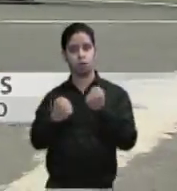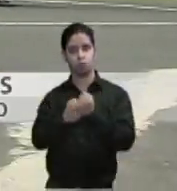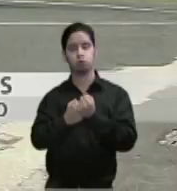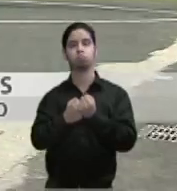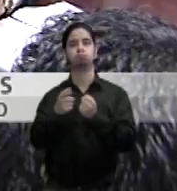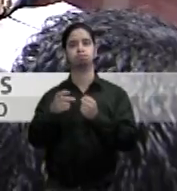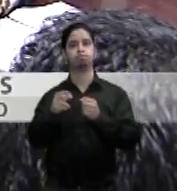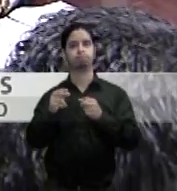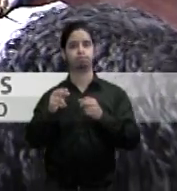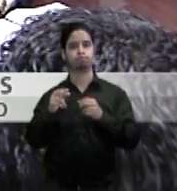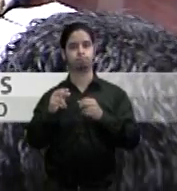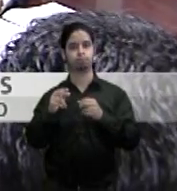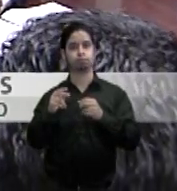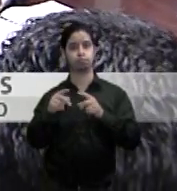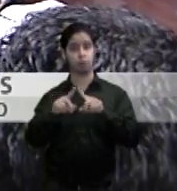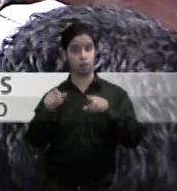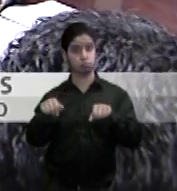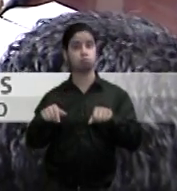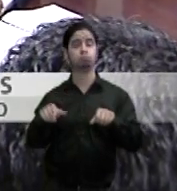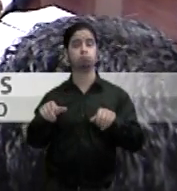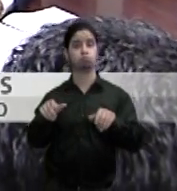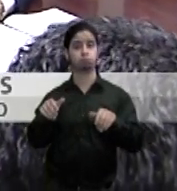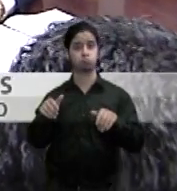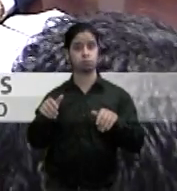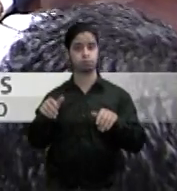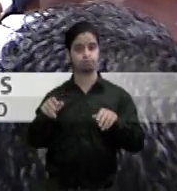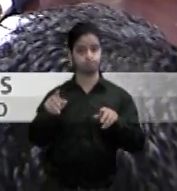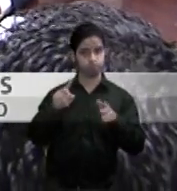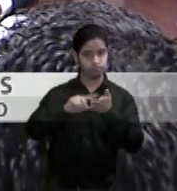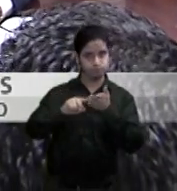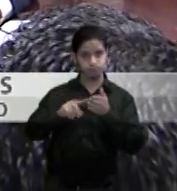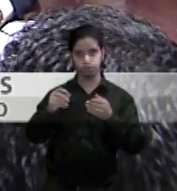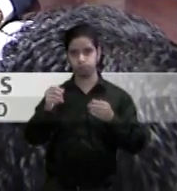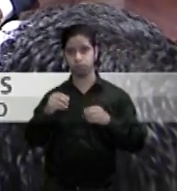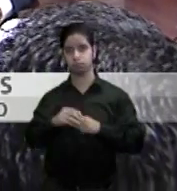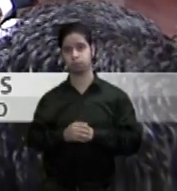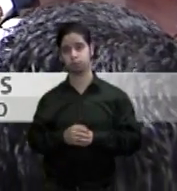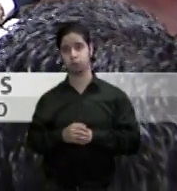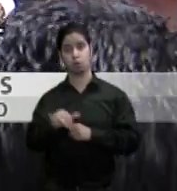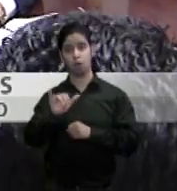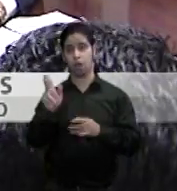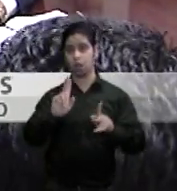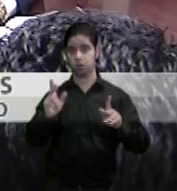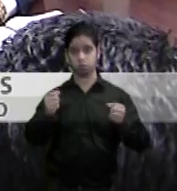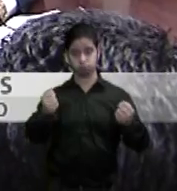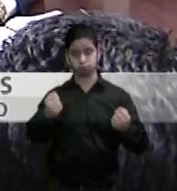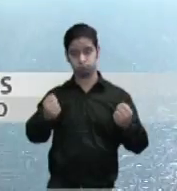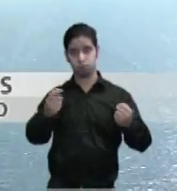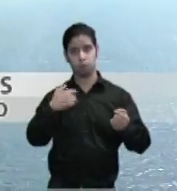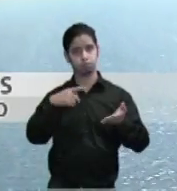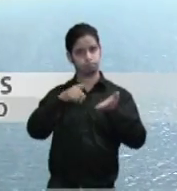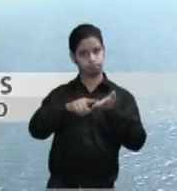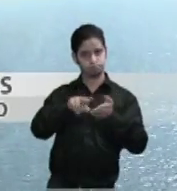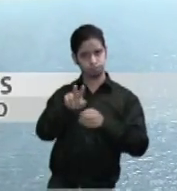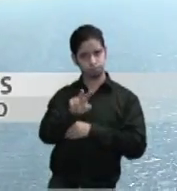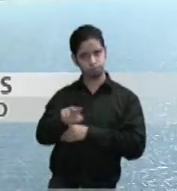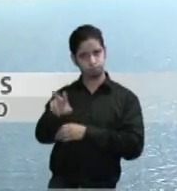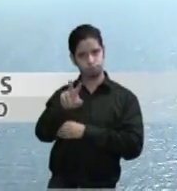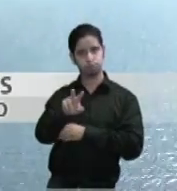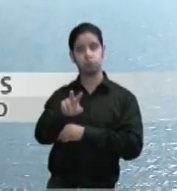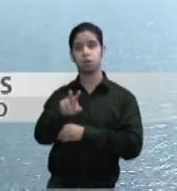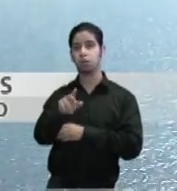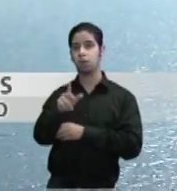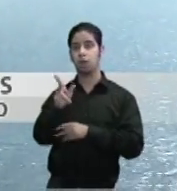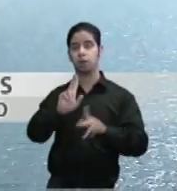Fuerzas Unidas de Rápida Acción. Asimismo, habrá intervenciones con los conductores que manejen bajo los efectos de bebidas embriagantes, que no utilicen el cinturón